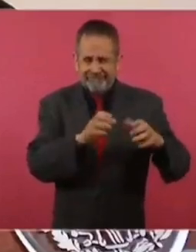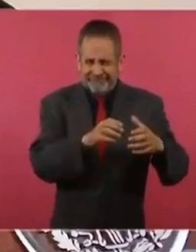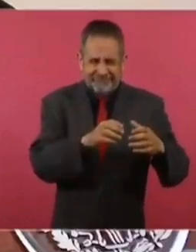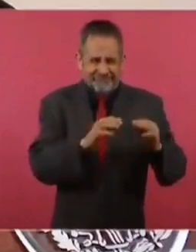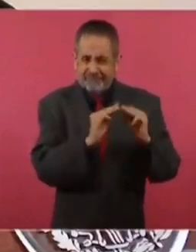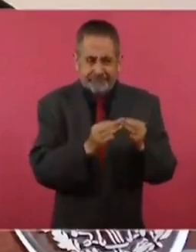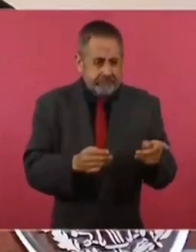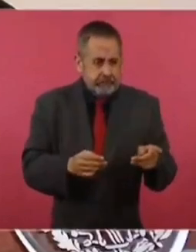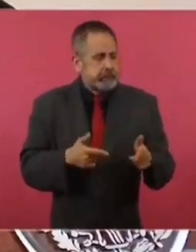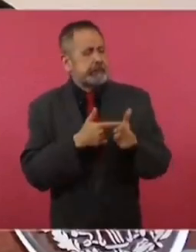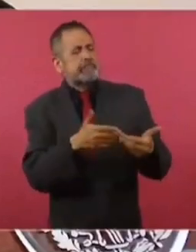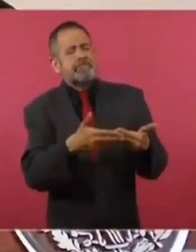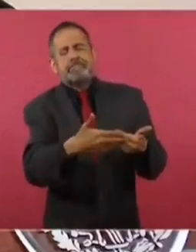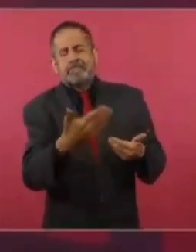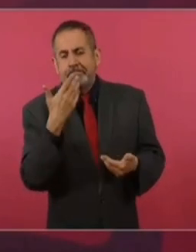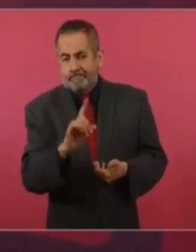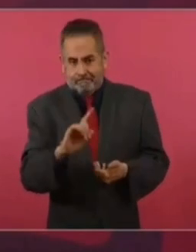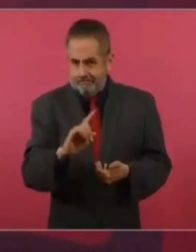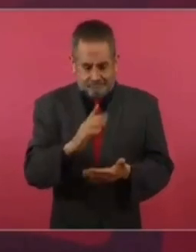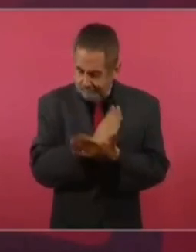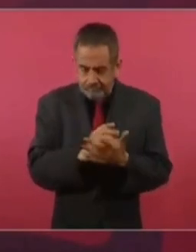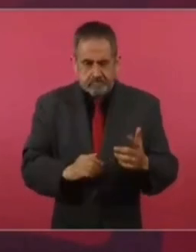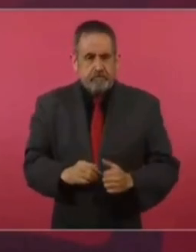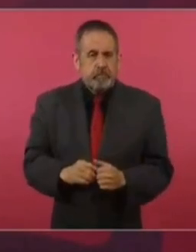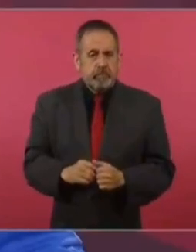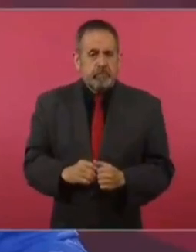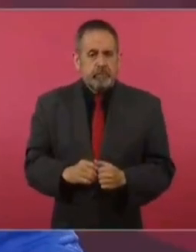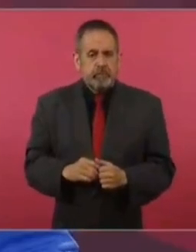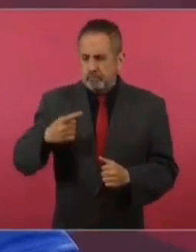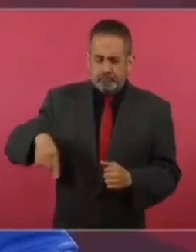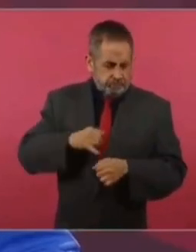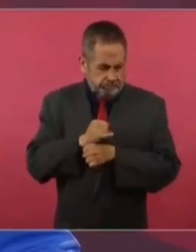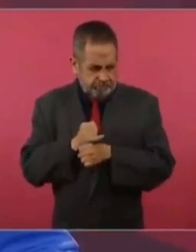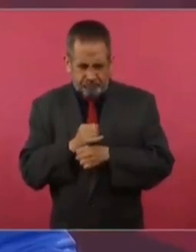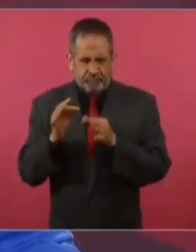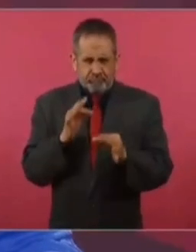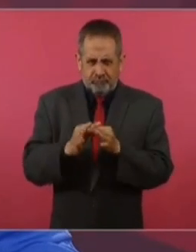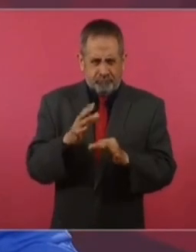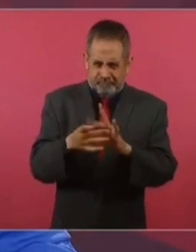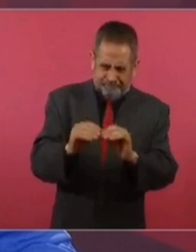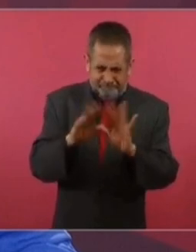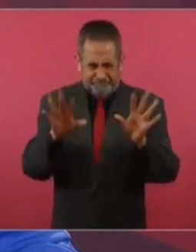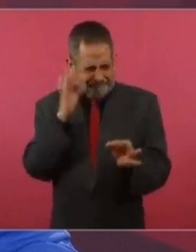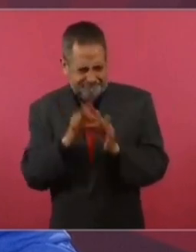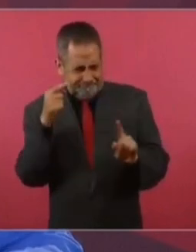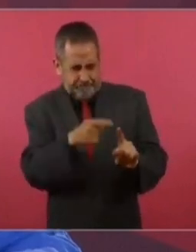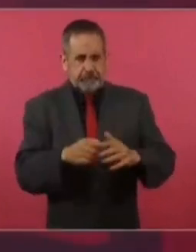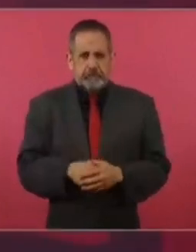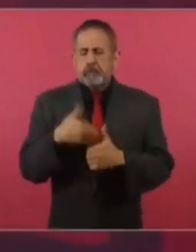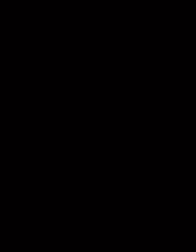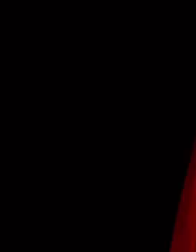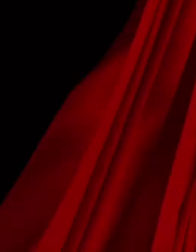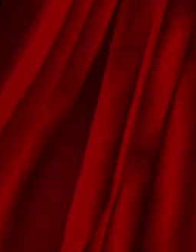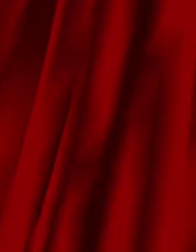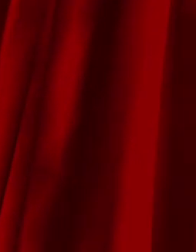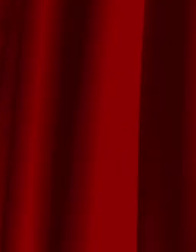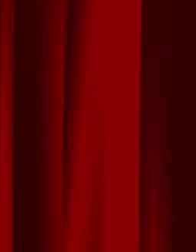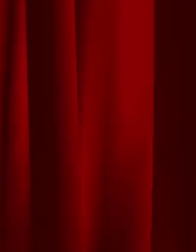organizaciones puede avanzar si las investigaciones se hacen de manera clara y precisa. Y pronto tendremos resultados.